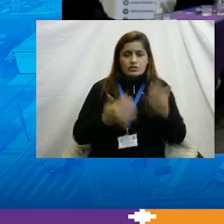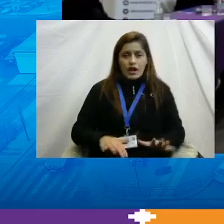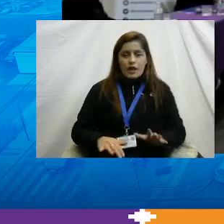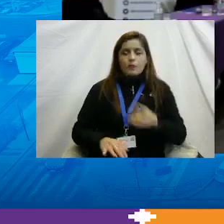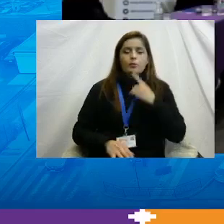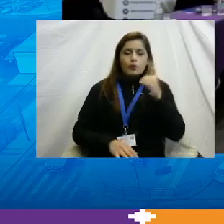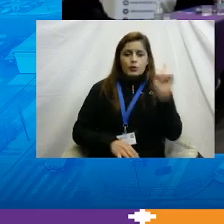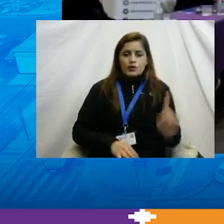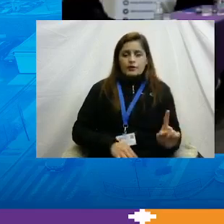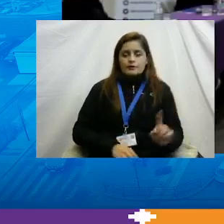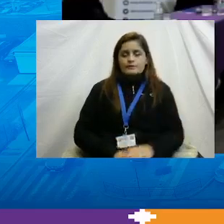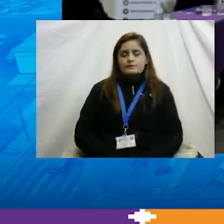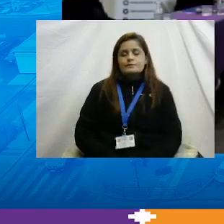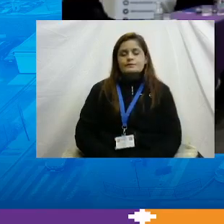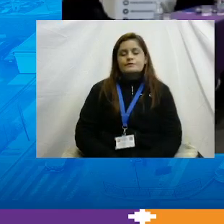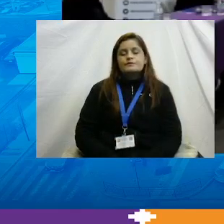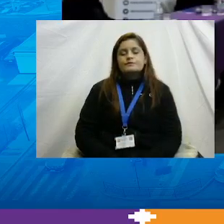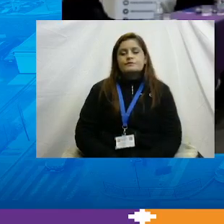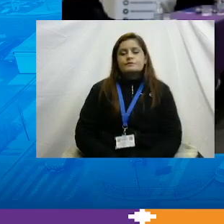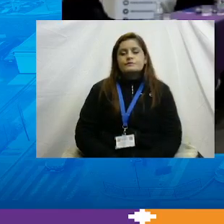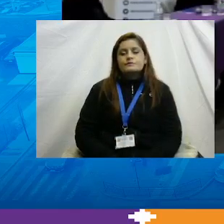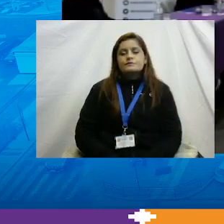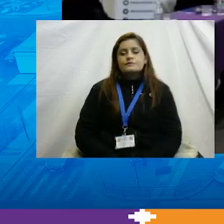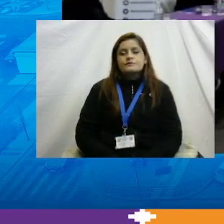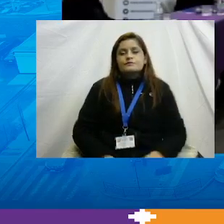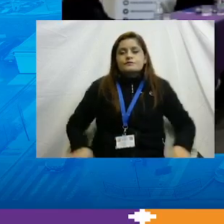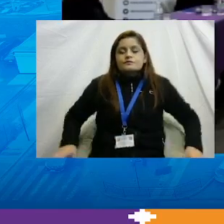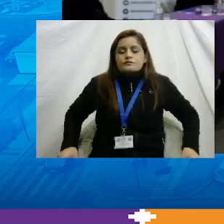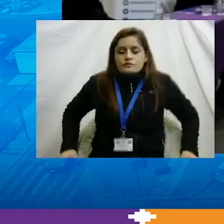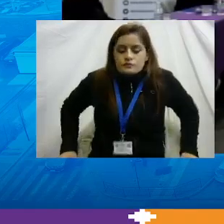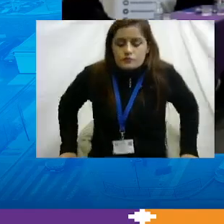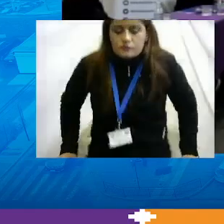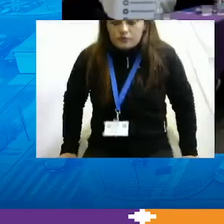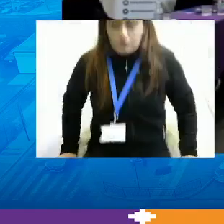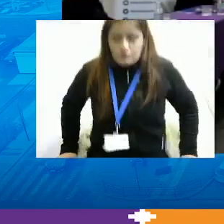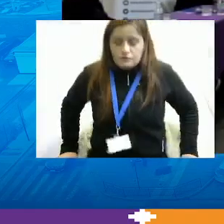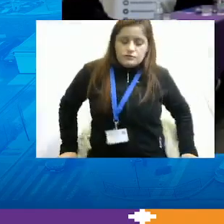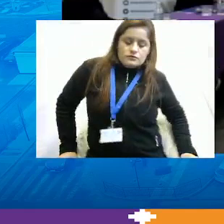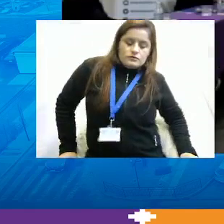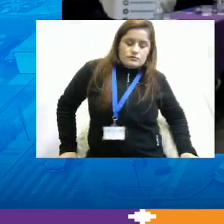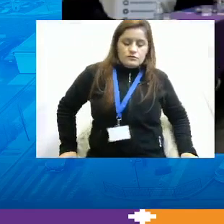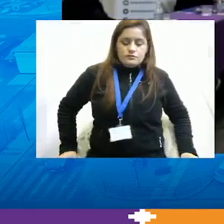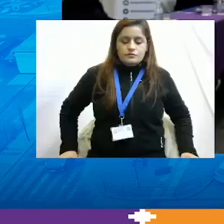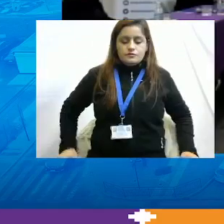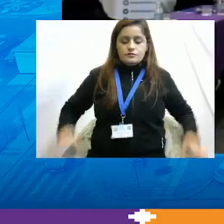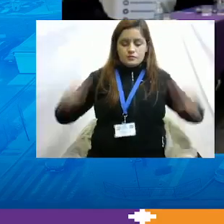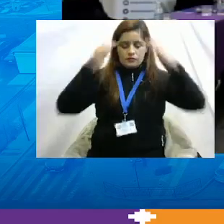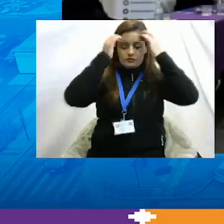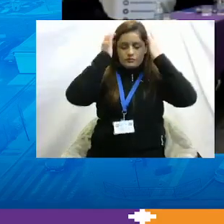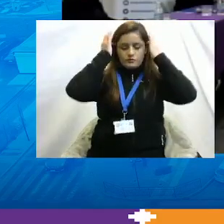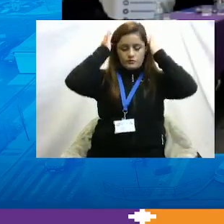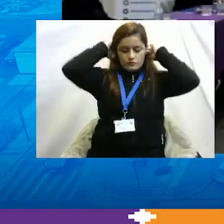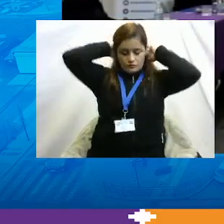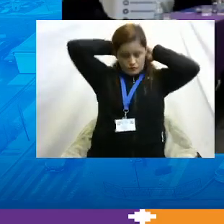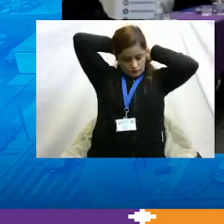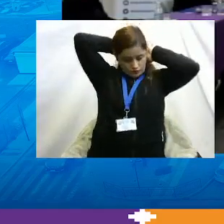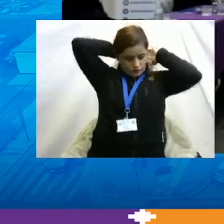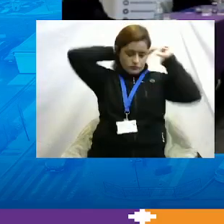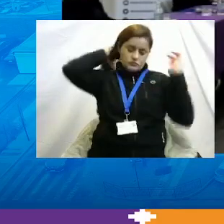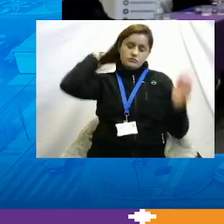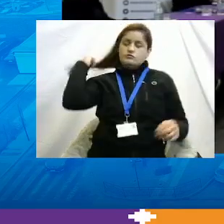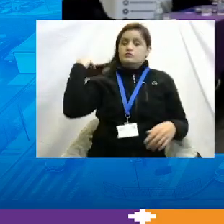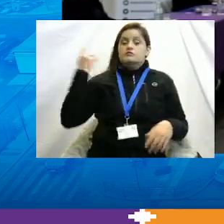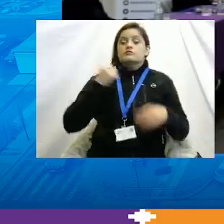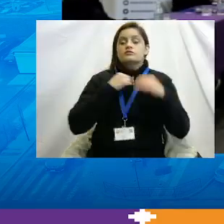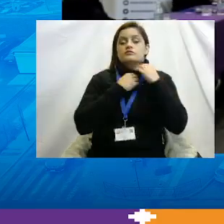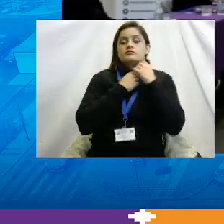Gracias, concejal. Vamos a tomar sus puntos en relación a las gestiones. Vamos a